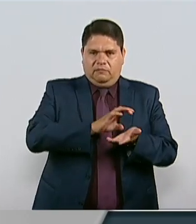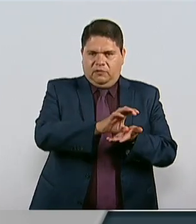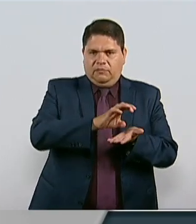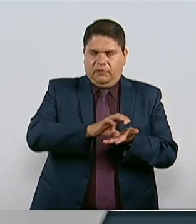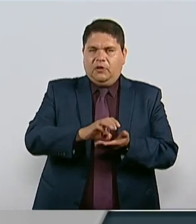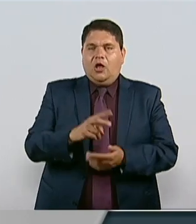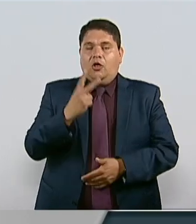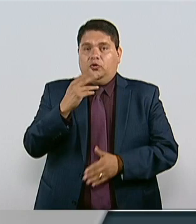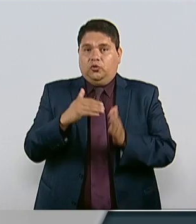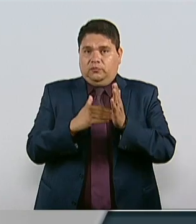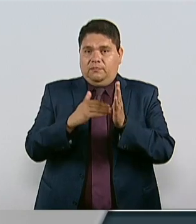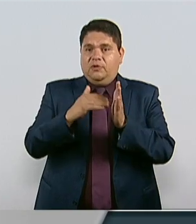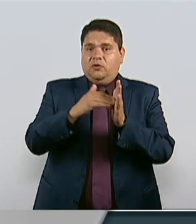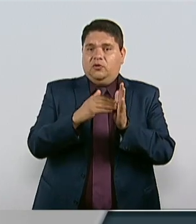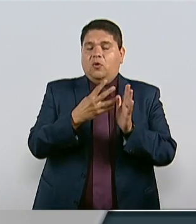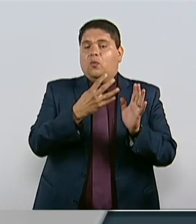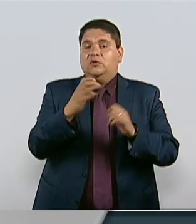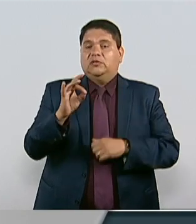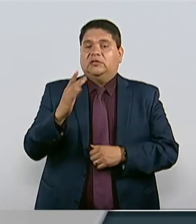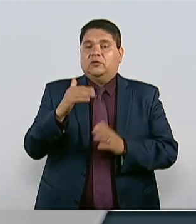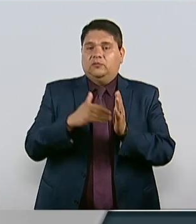proponen